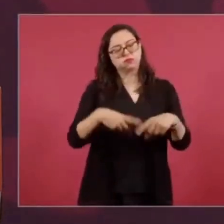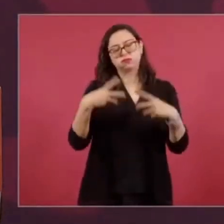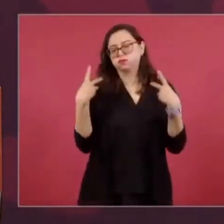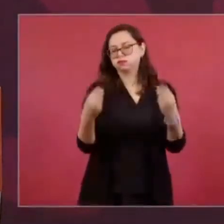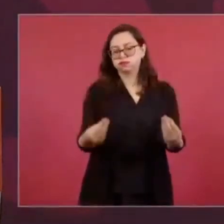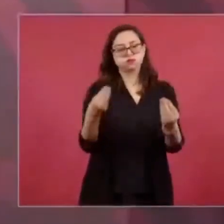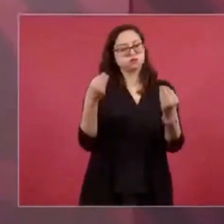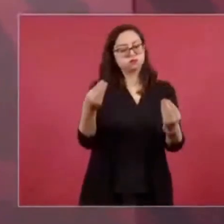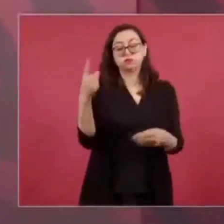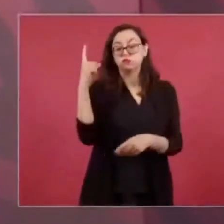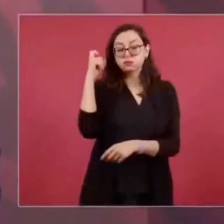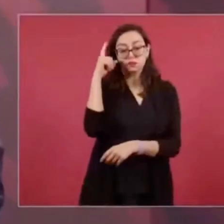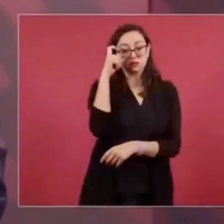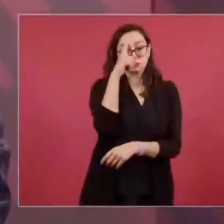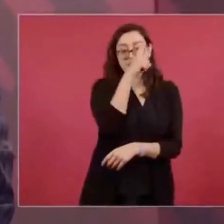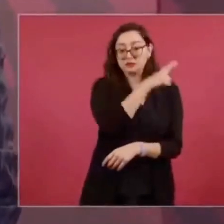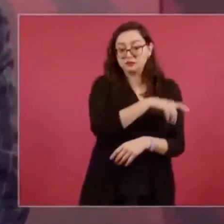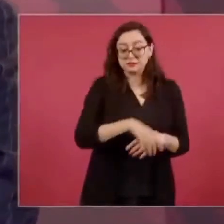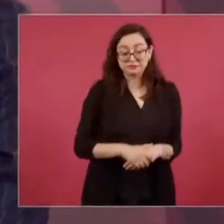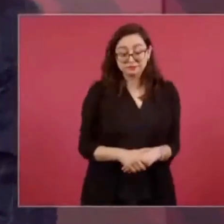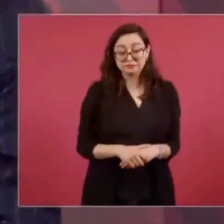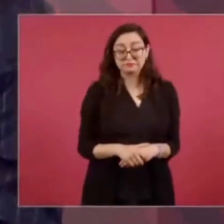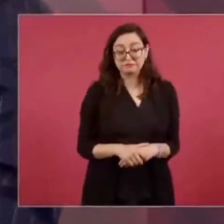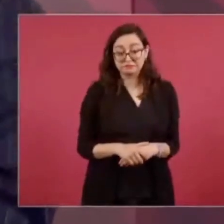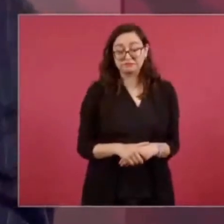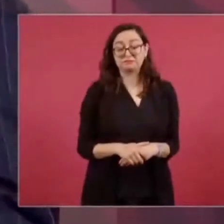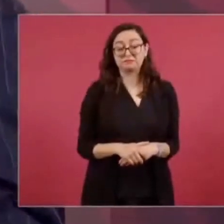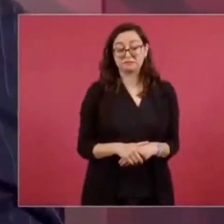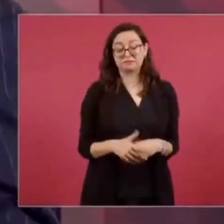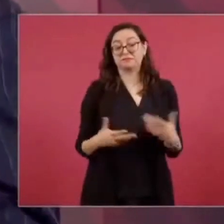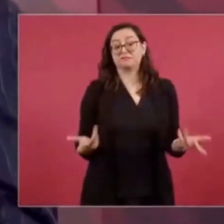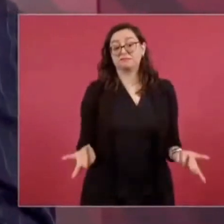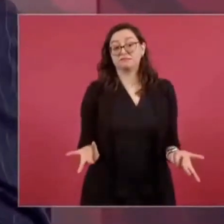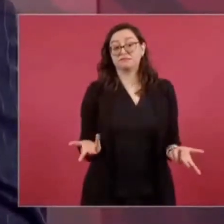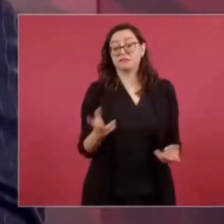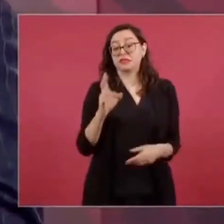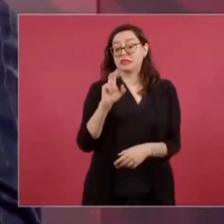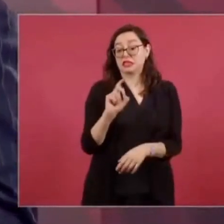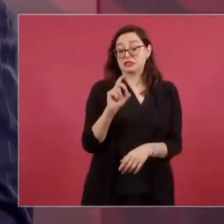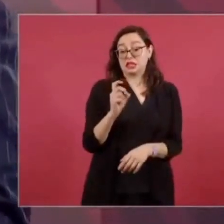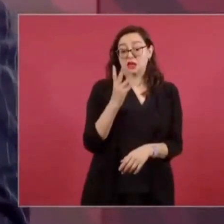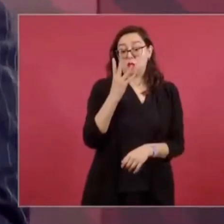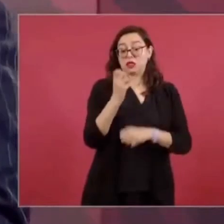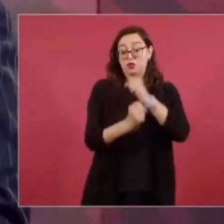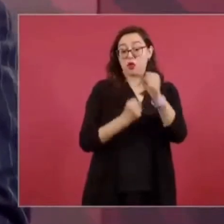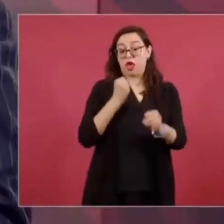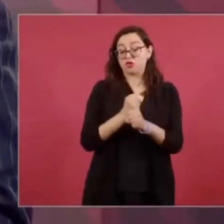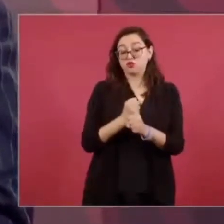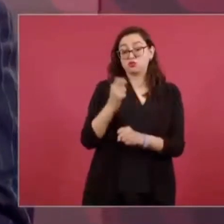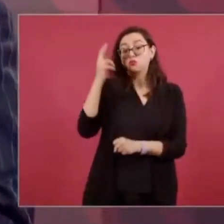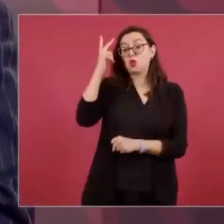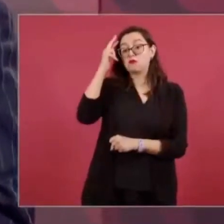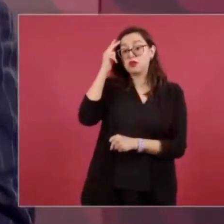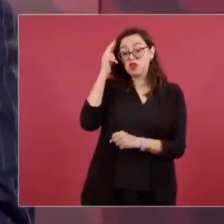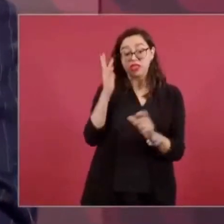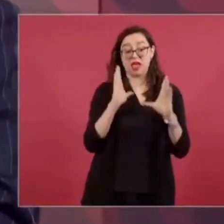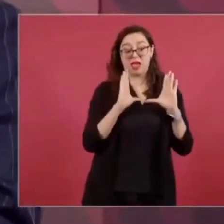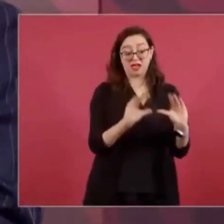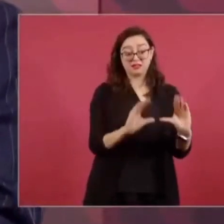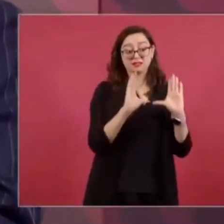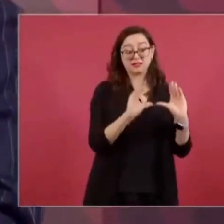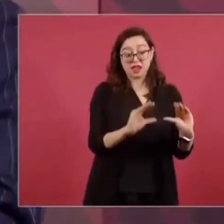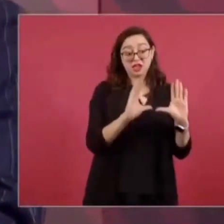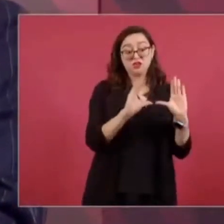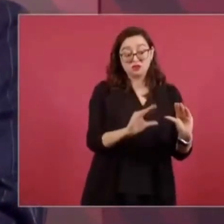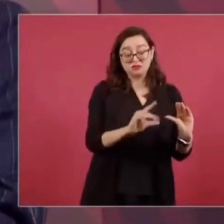Y 34 años de un modo de hacer política. Por eso